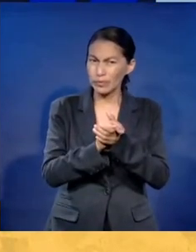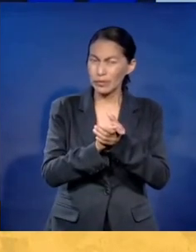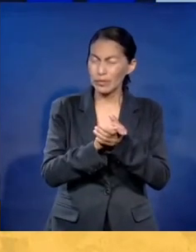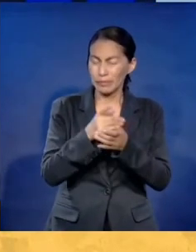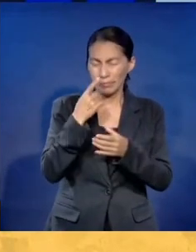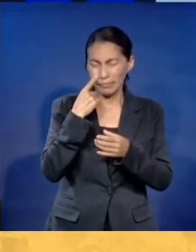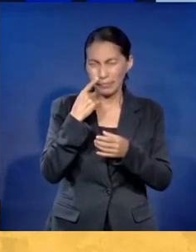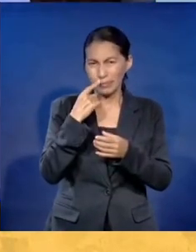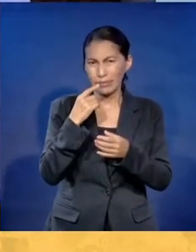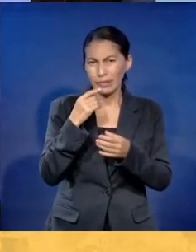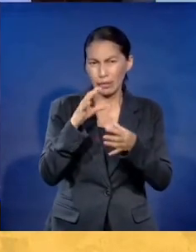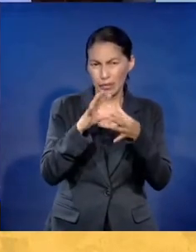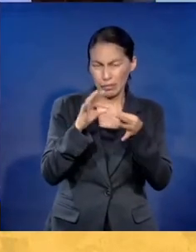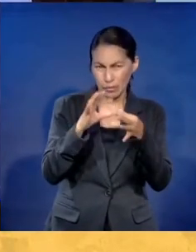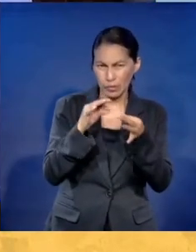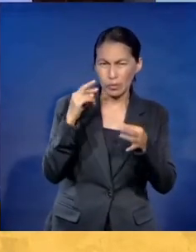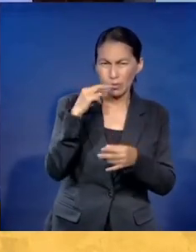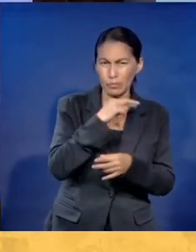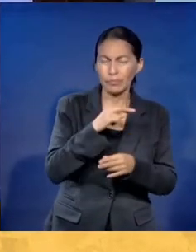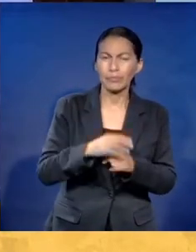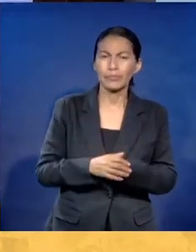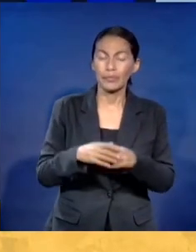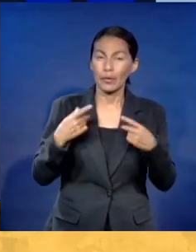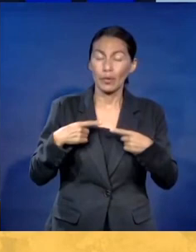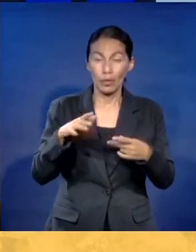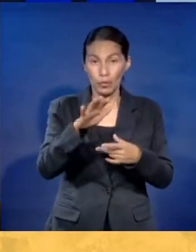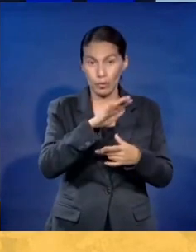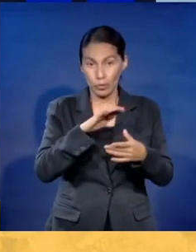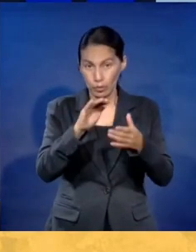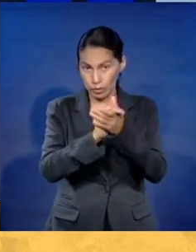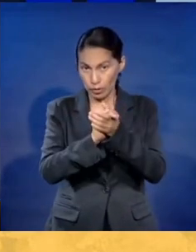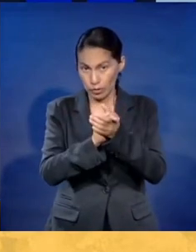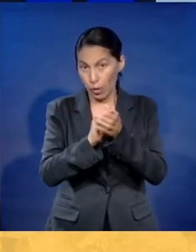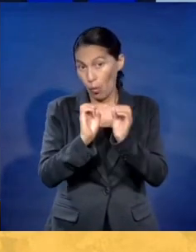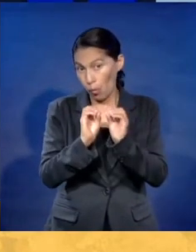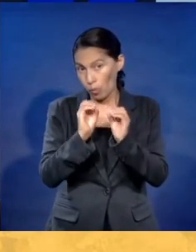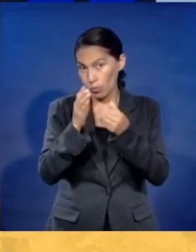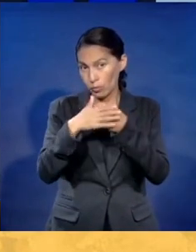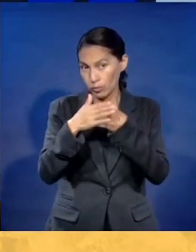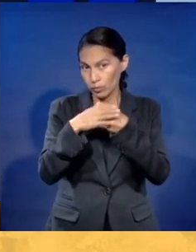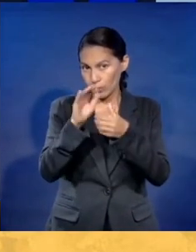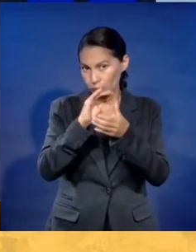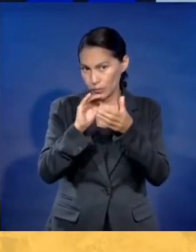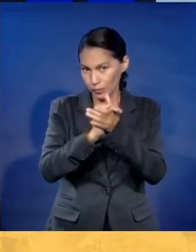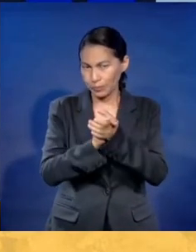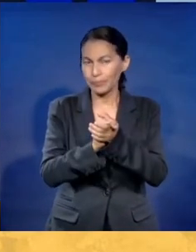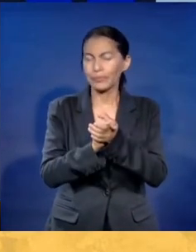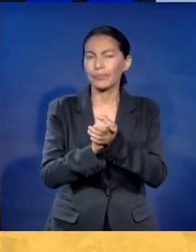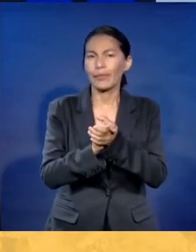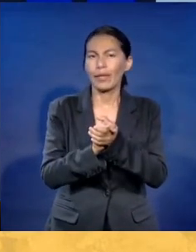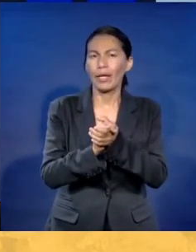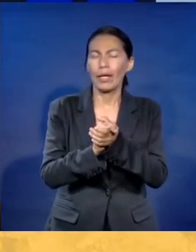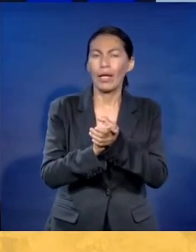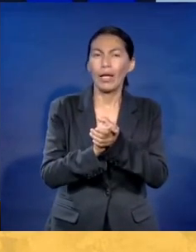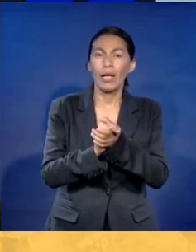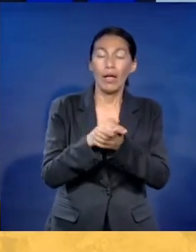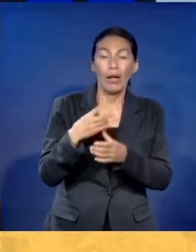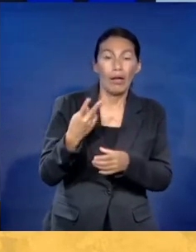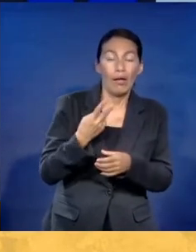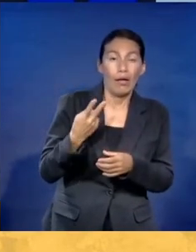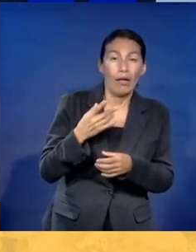práctica muy rápida para todos los que se van a casar o están casados mire cuando uno está enamorado cuando está en ese proceso de